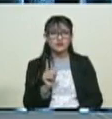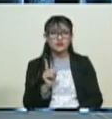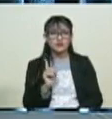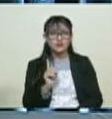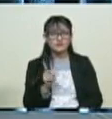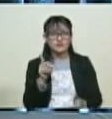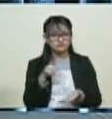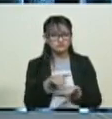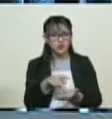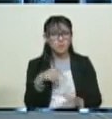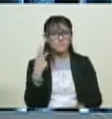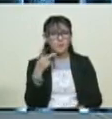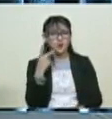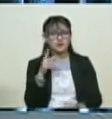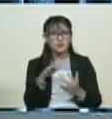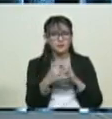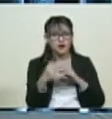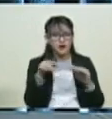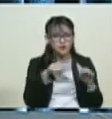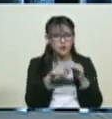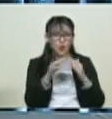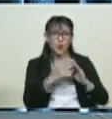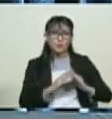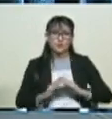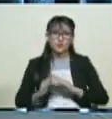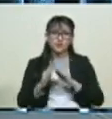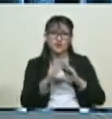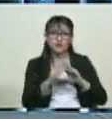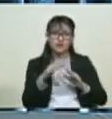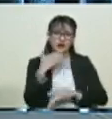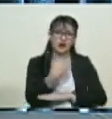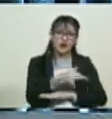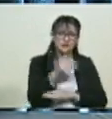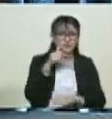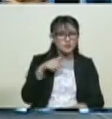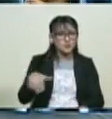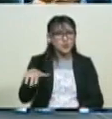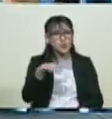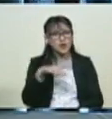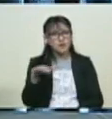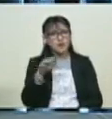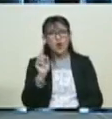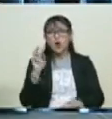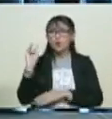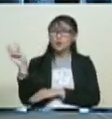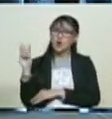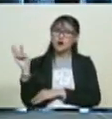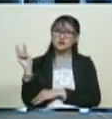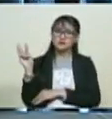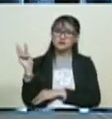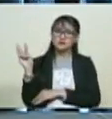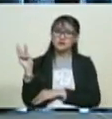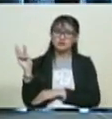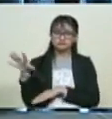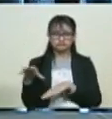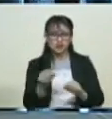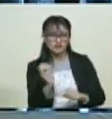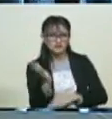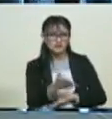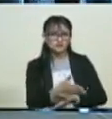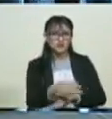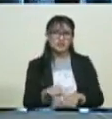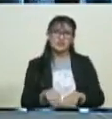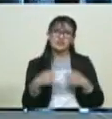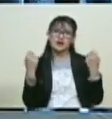que venir a hacer política en los barrios en las comunidades en las calles en los pueblos y no desde washington aupando sanciones y